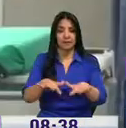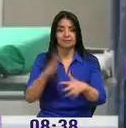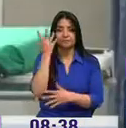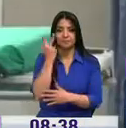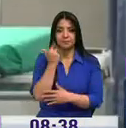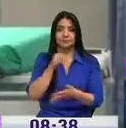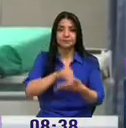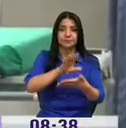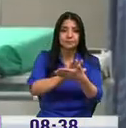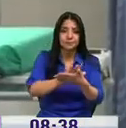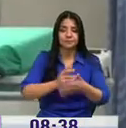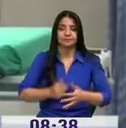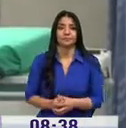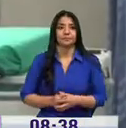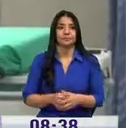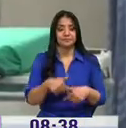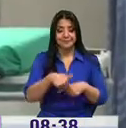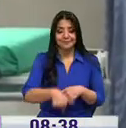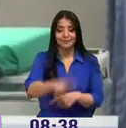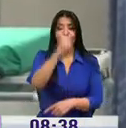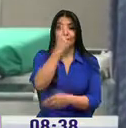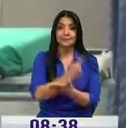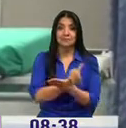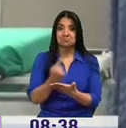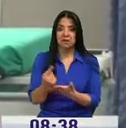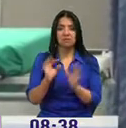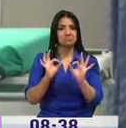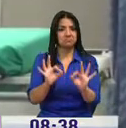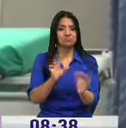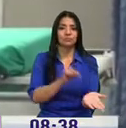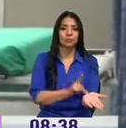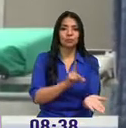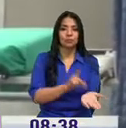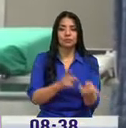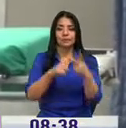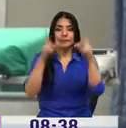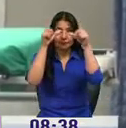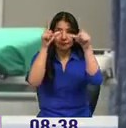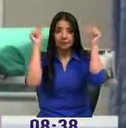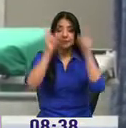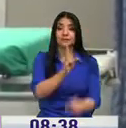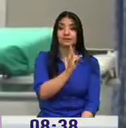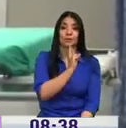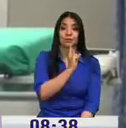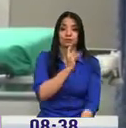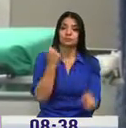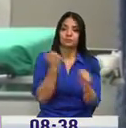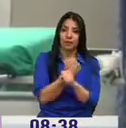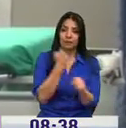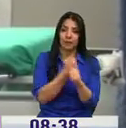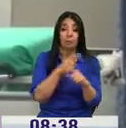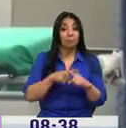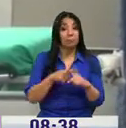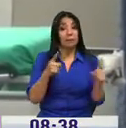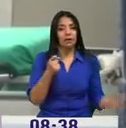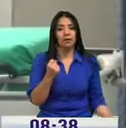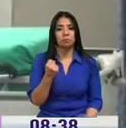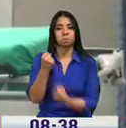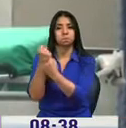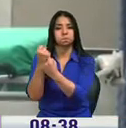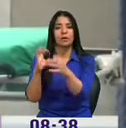que durante estos días vamos a tener médicos y enfermeras de Estados Unidos trabajando lado a lado a